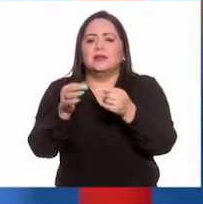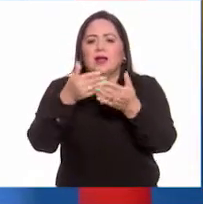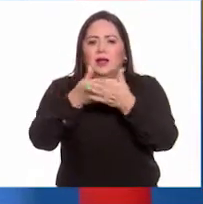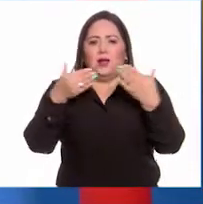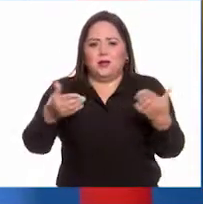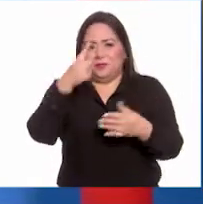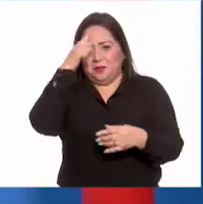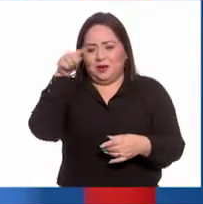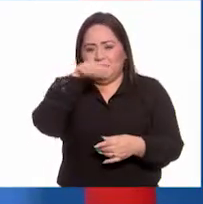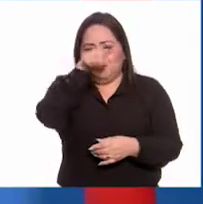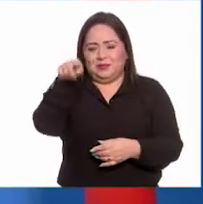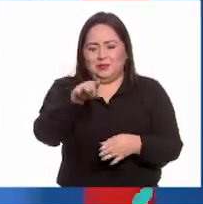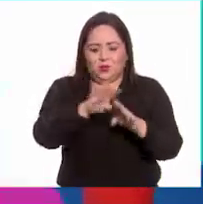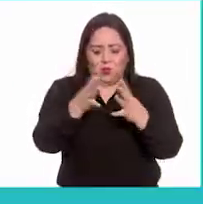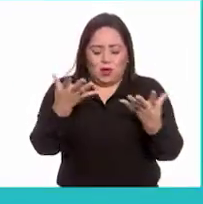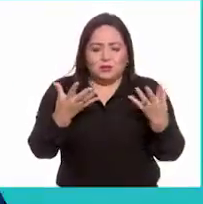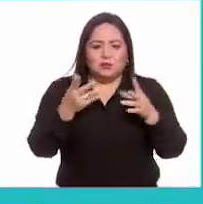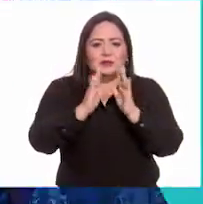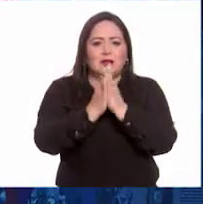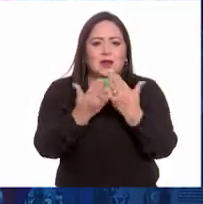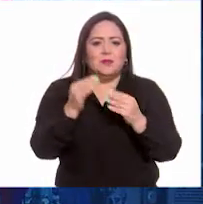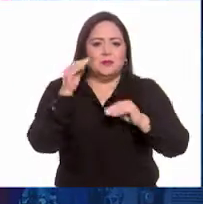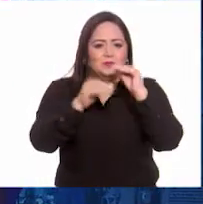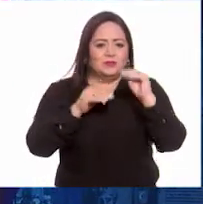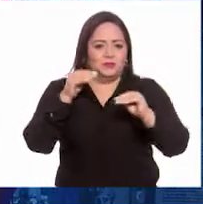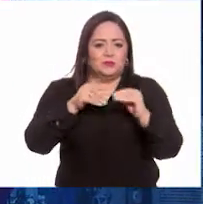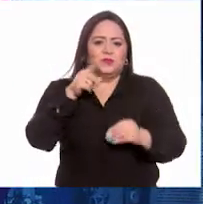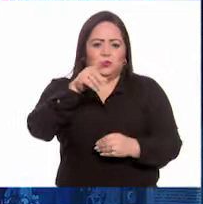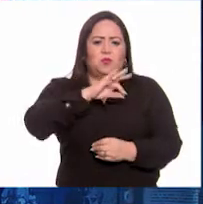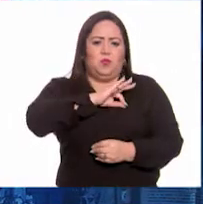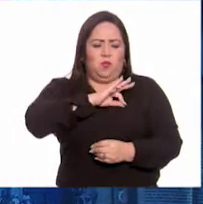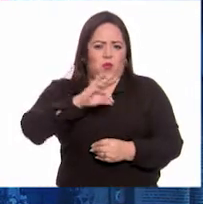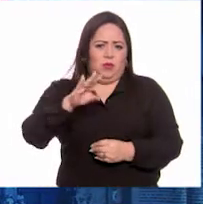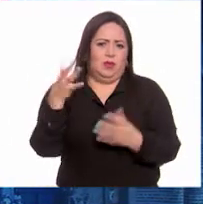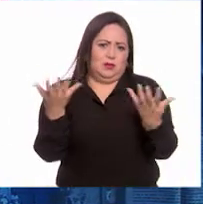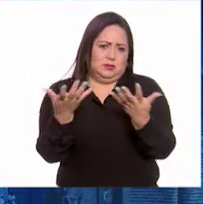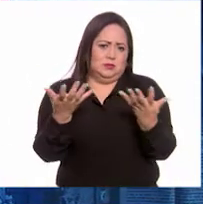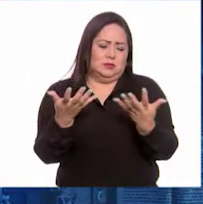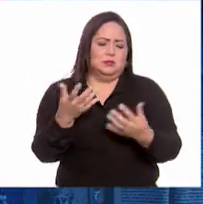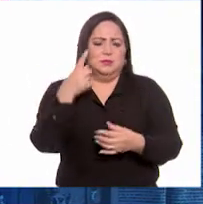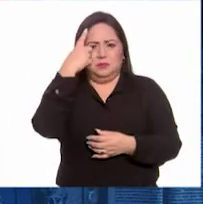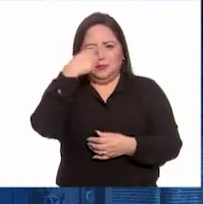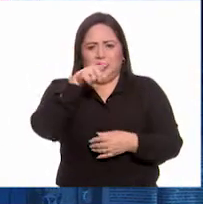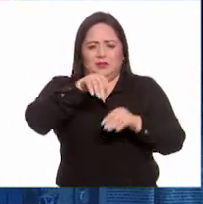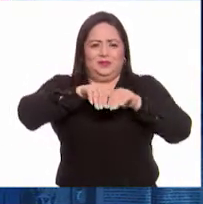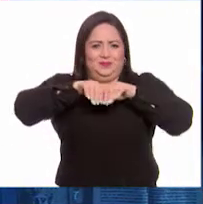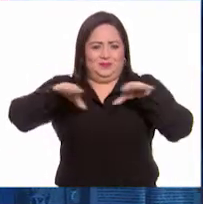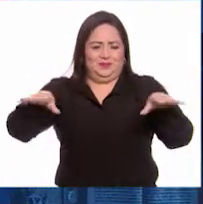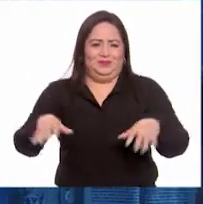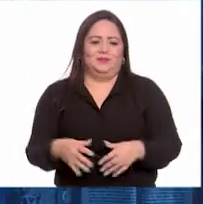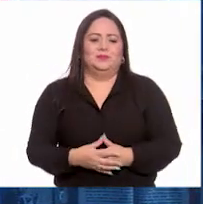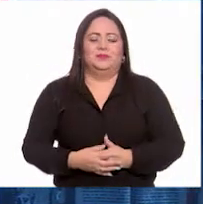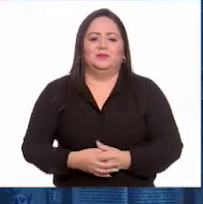siguientes pasos para la elaboración de textos que podrán ser incorporados a sus publicaciones.